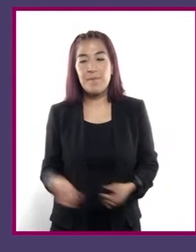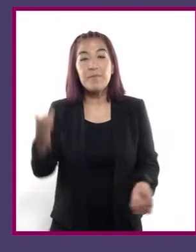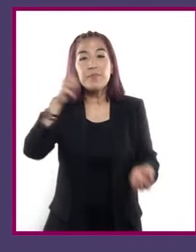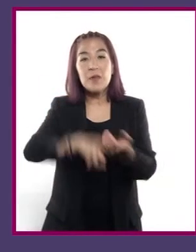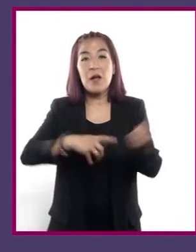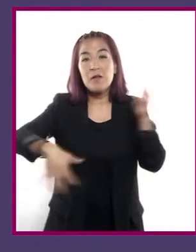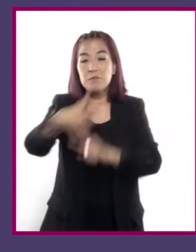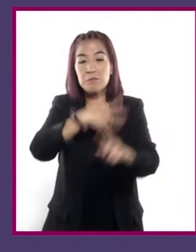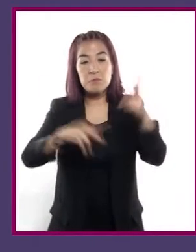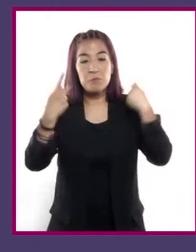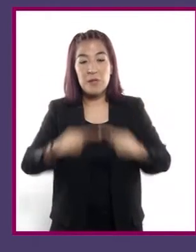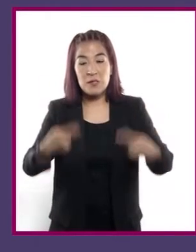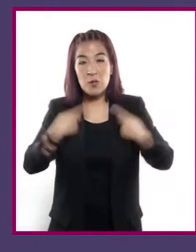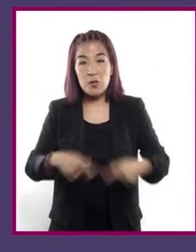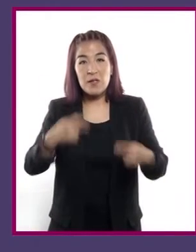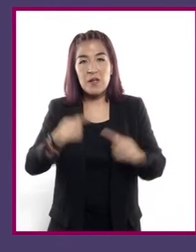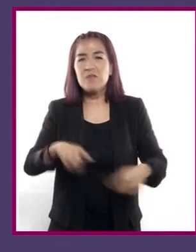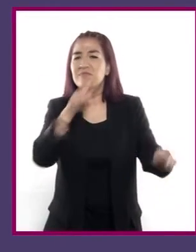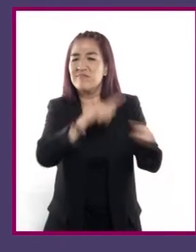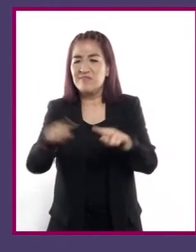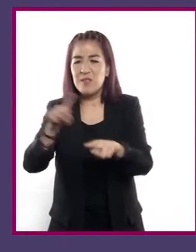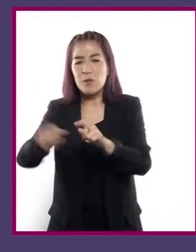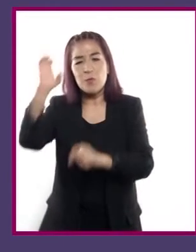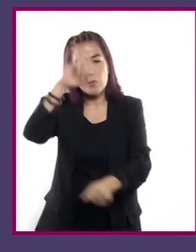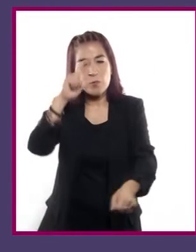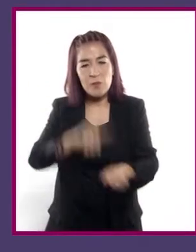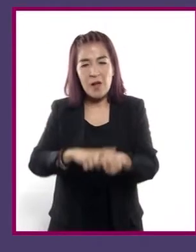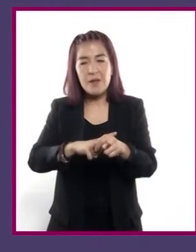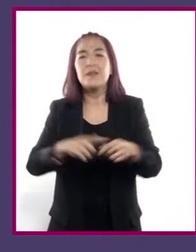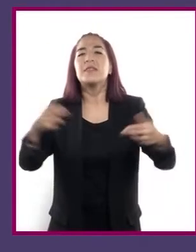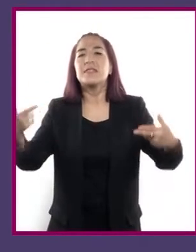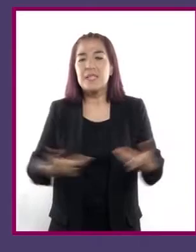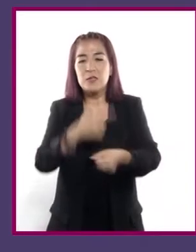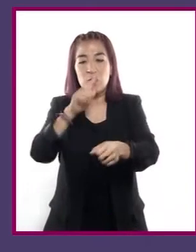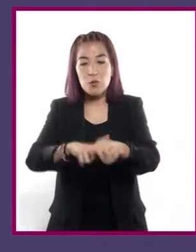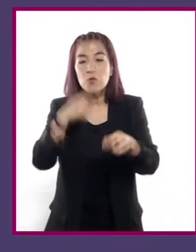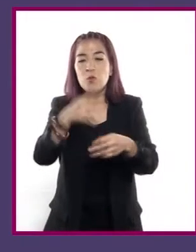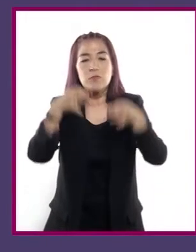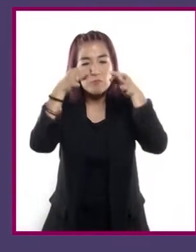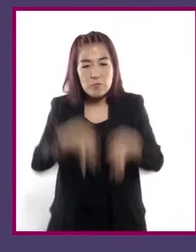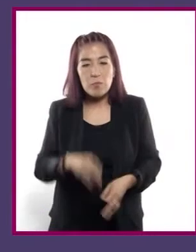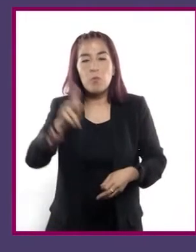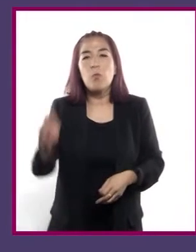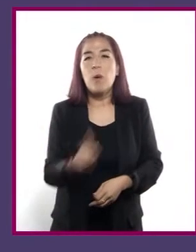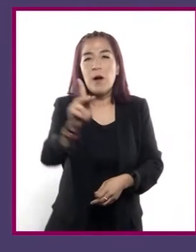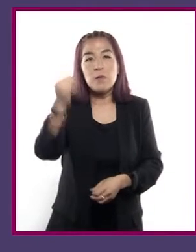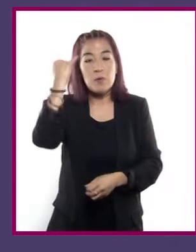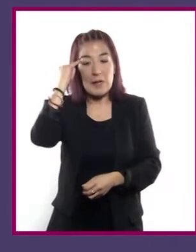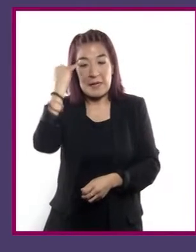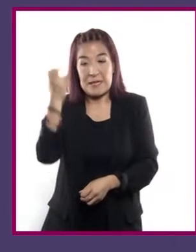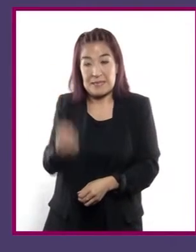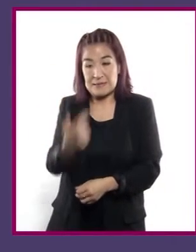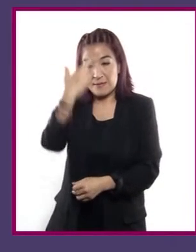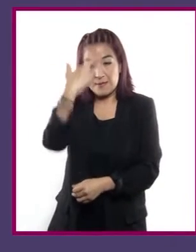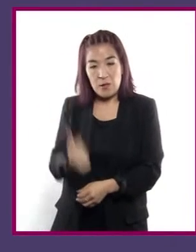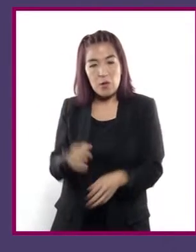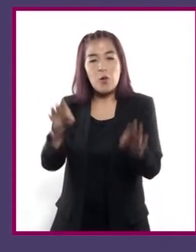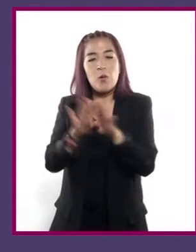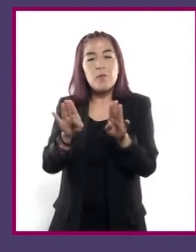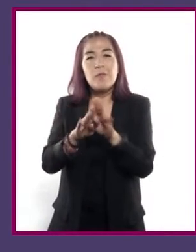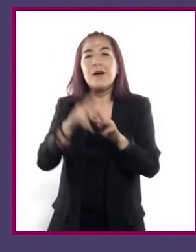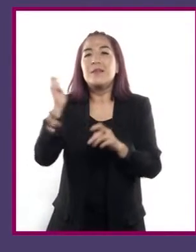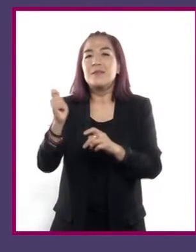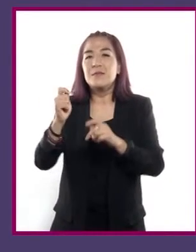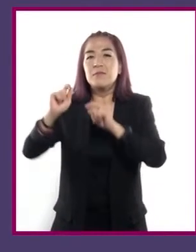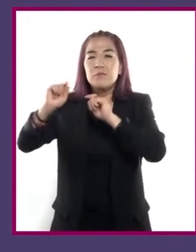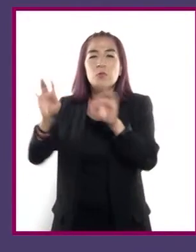composición pluricultural sustentada originalmente en sus pueblos indígenas, que son aquellos que descienden